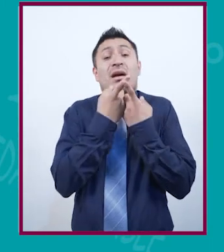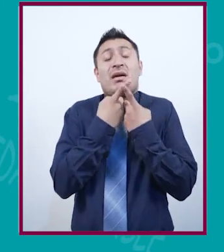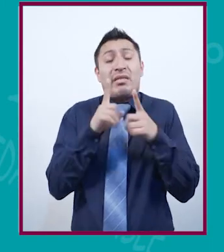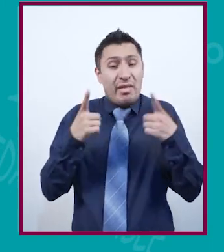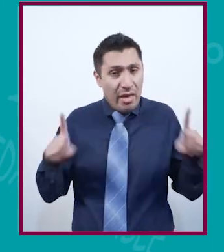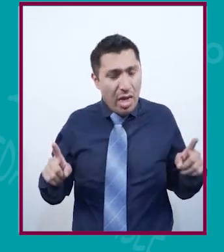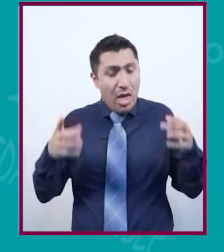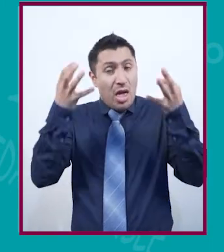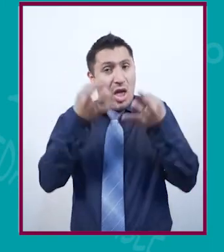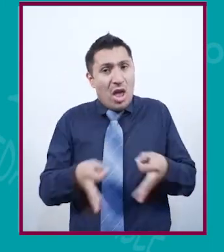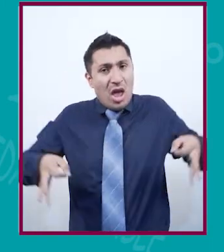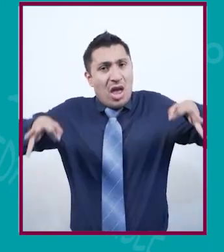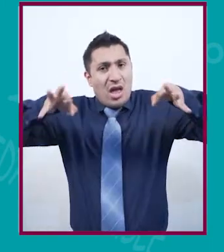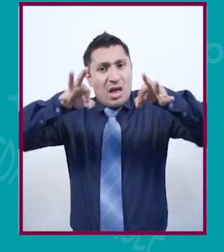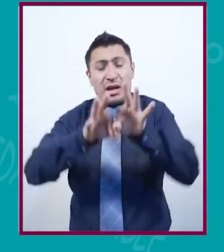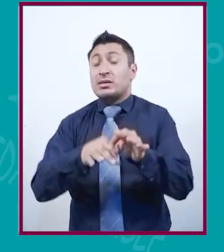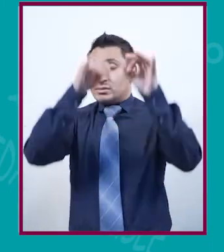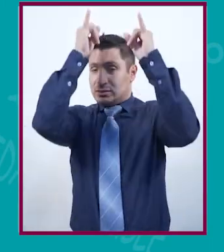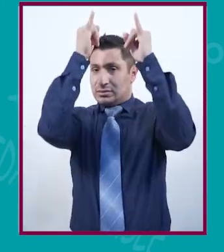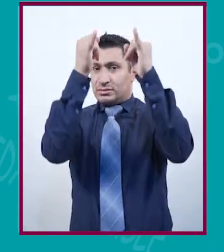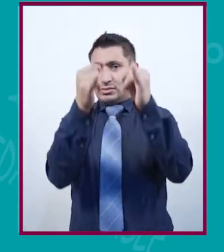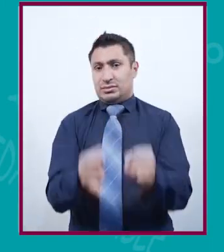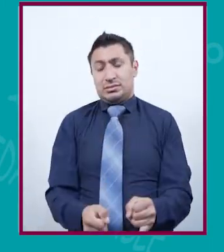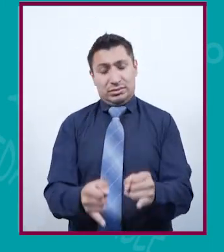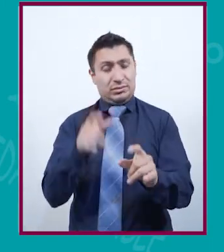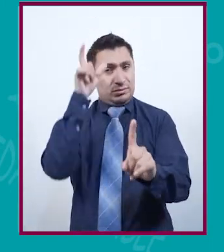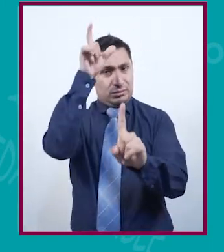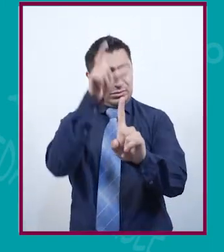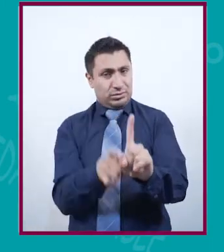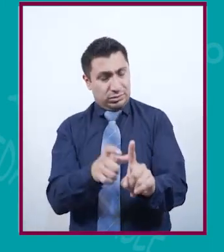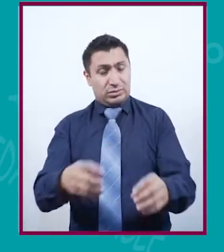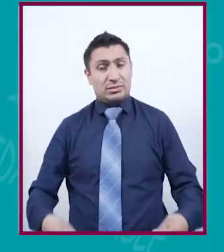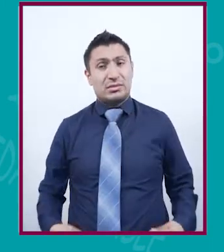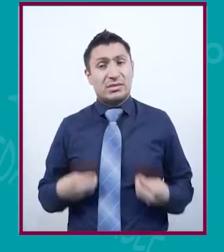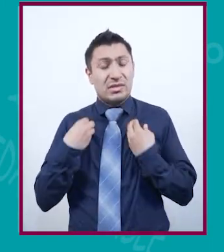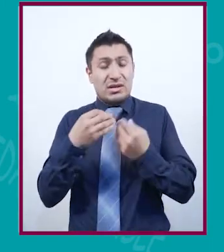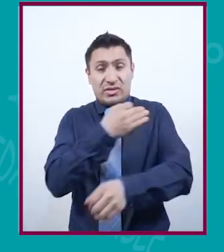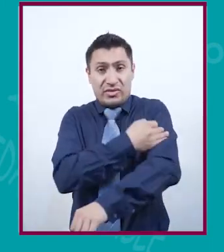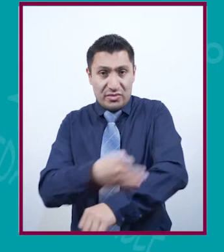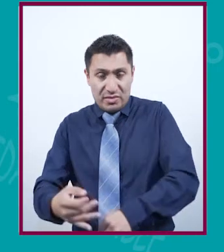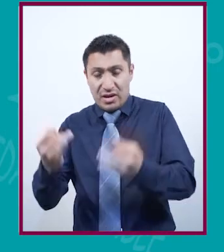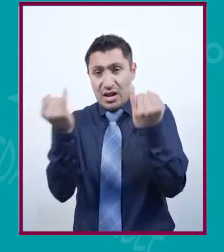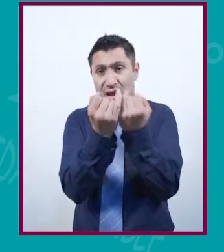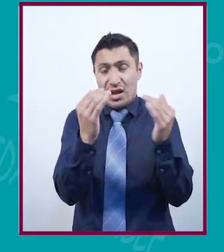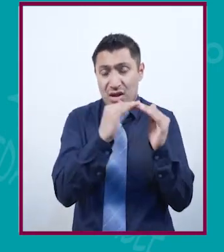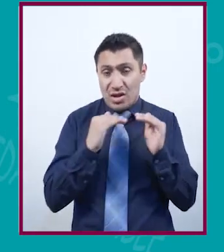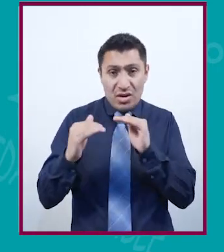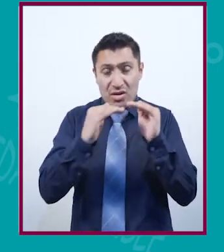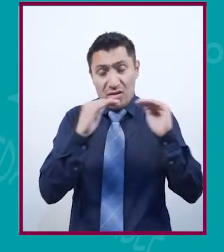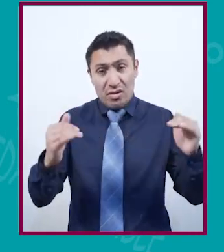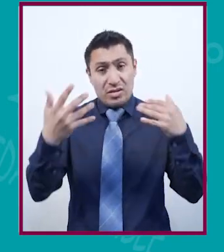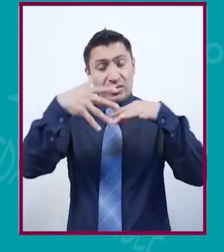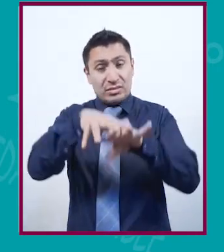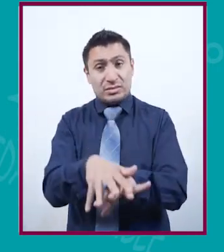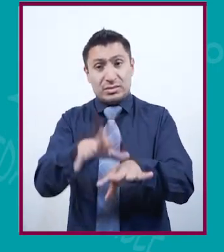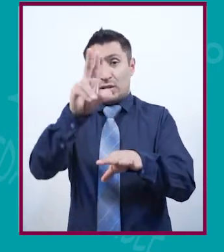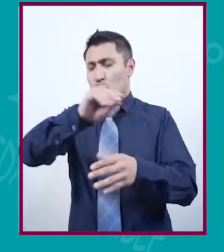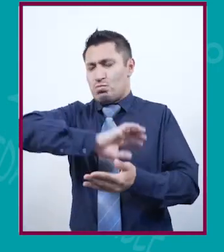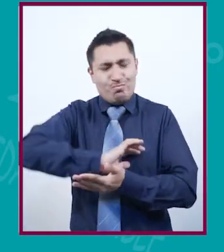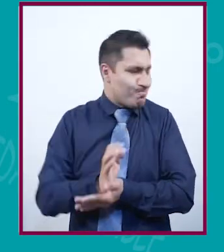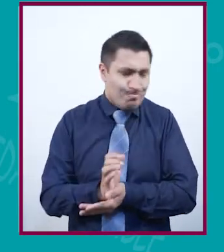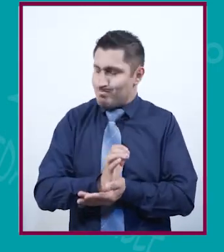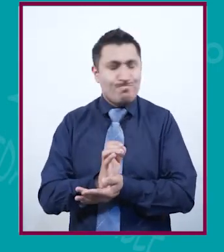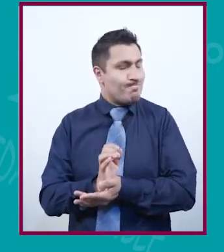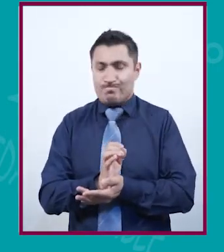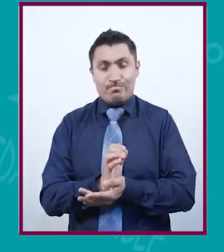prioridad, a la identidad, a vivir en familia, a la igualdad sustantiva, a no ser discriminado, a